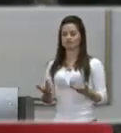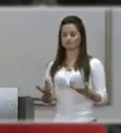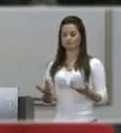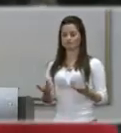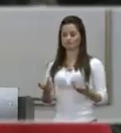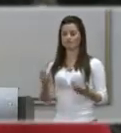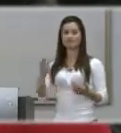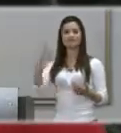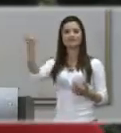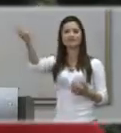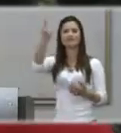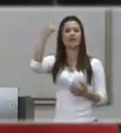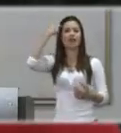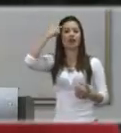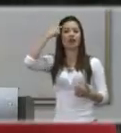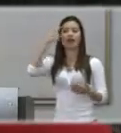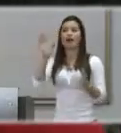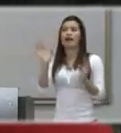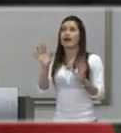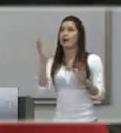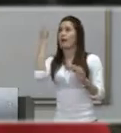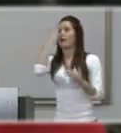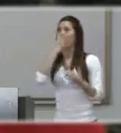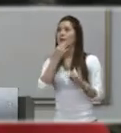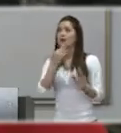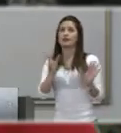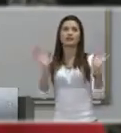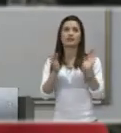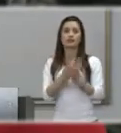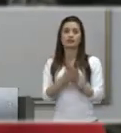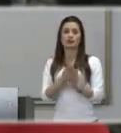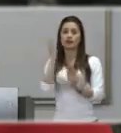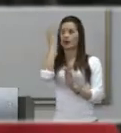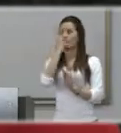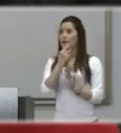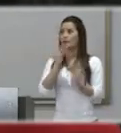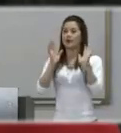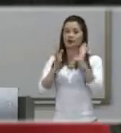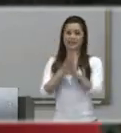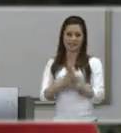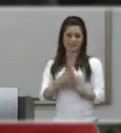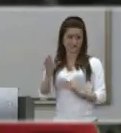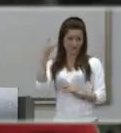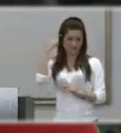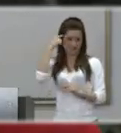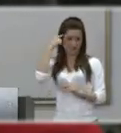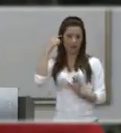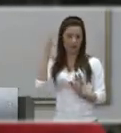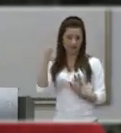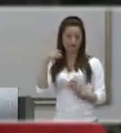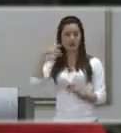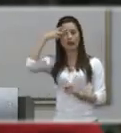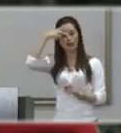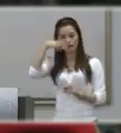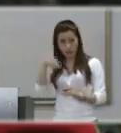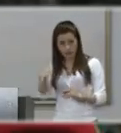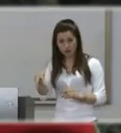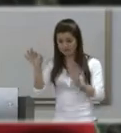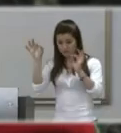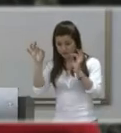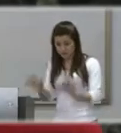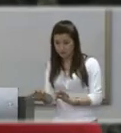imagen romántica que todo el mundo habla, el lenguaje políticamente correcto. Pero luego a la hora de la verdad se habla mucho del